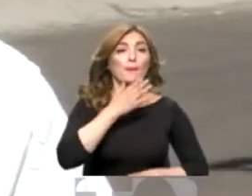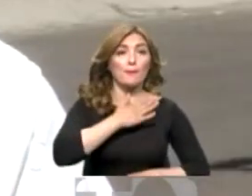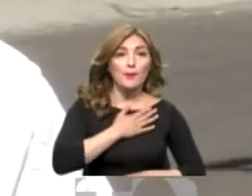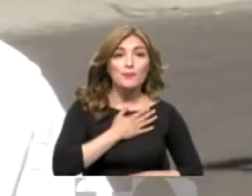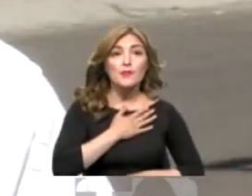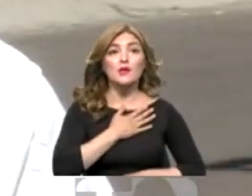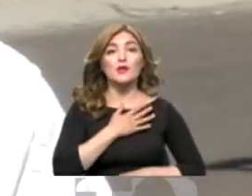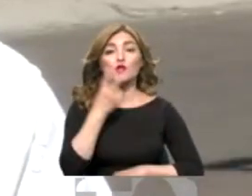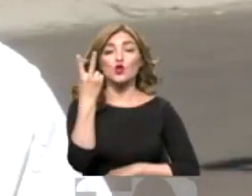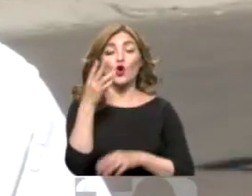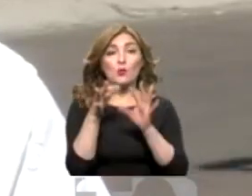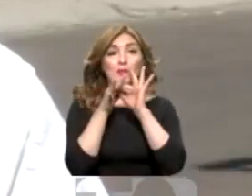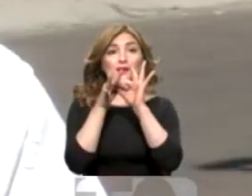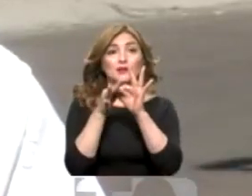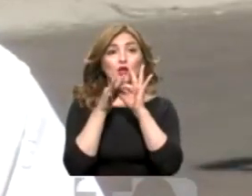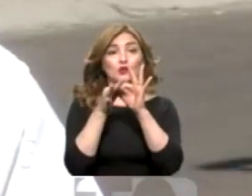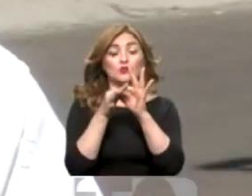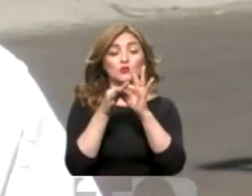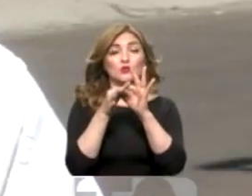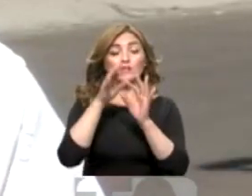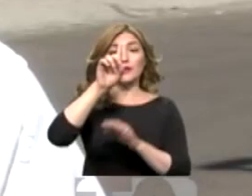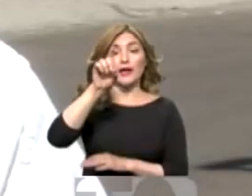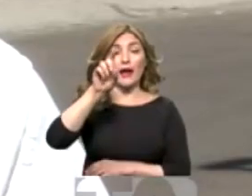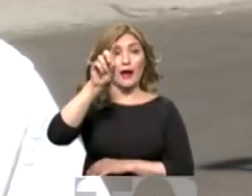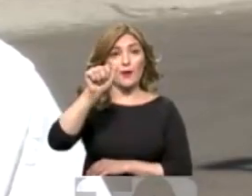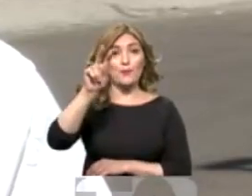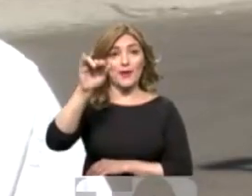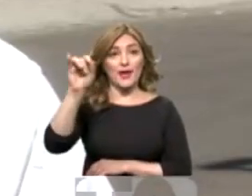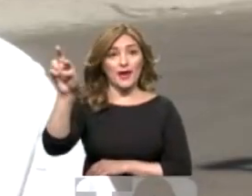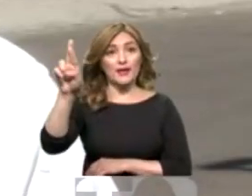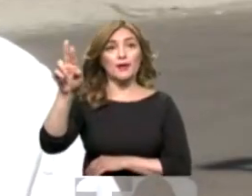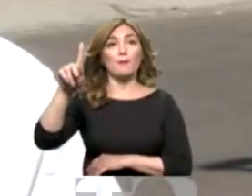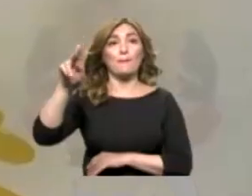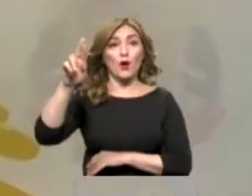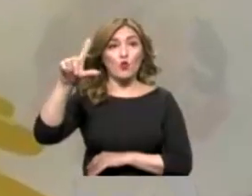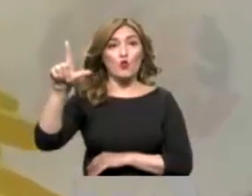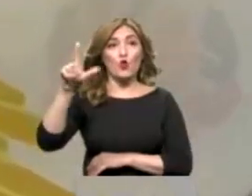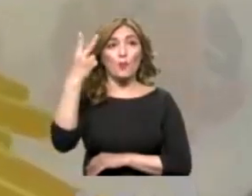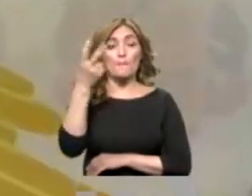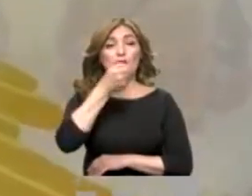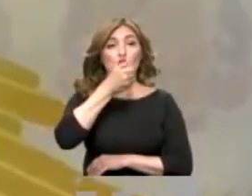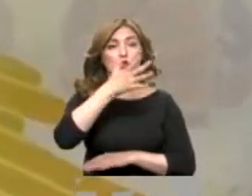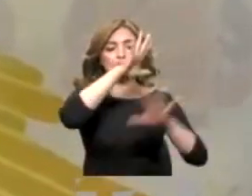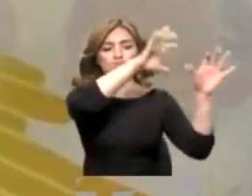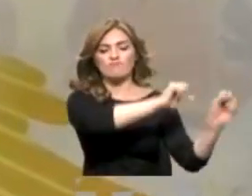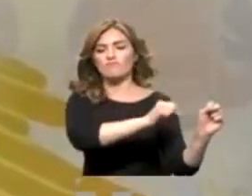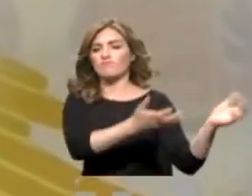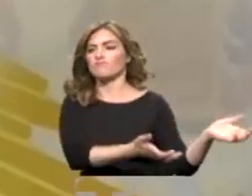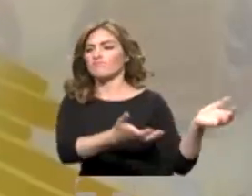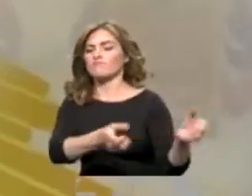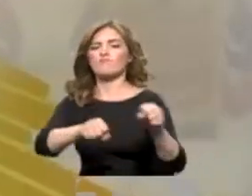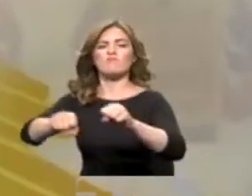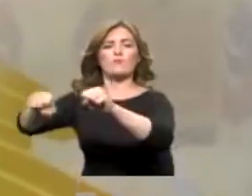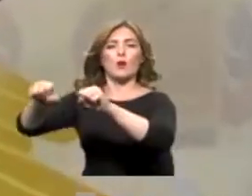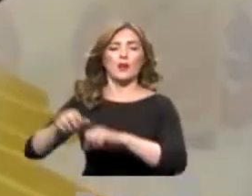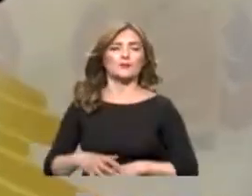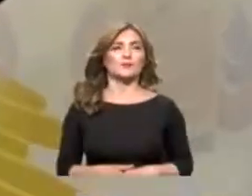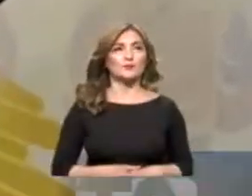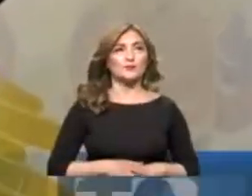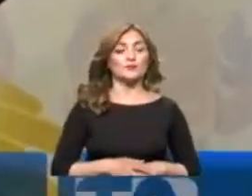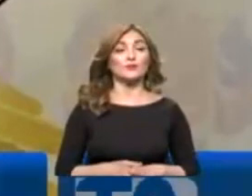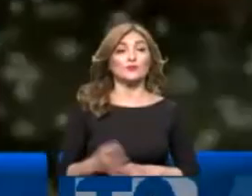a nuestros dos compañeros, a Javier y a Paul, cuando fueron secuestrados. Según la información colombiana, alias Chucky